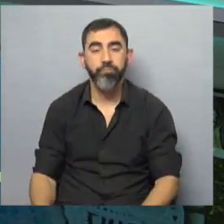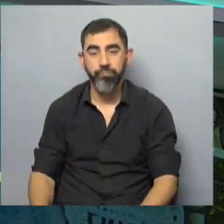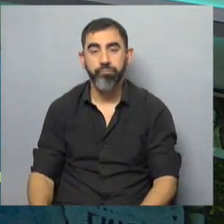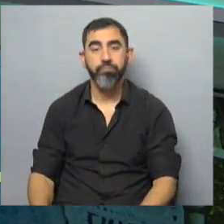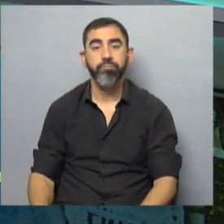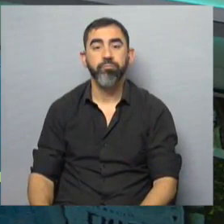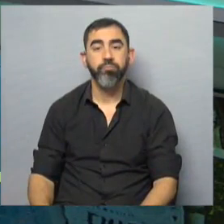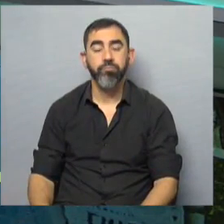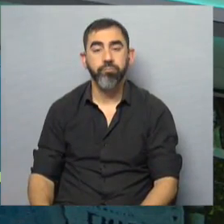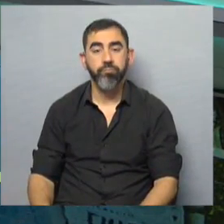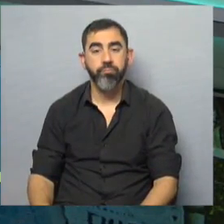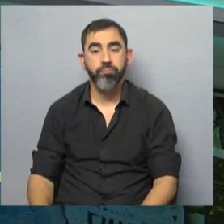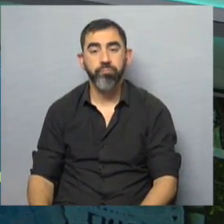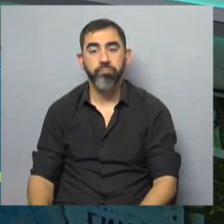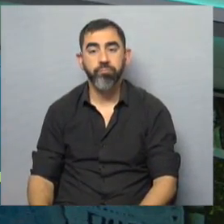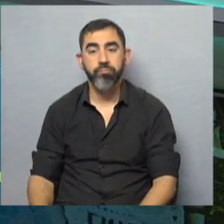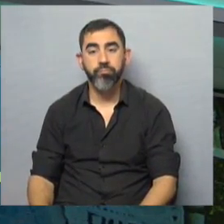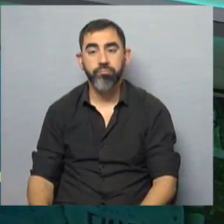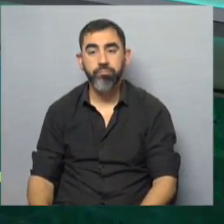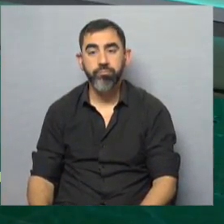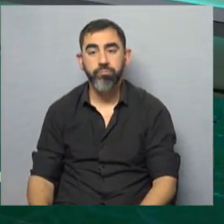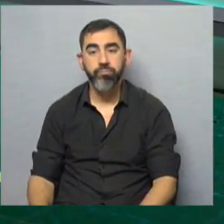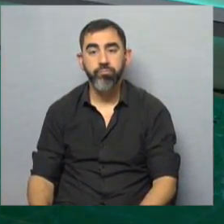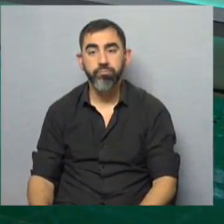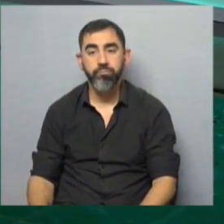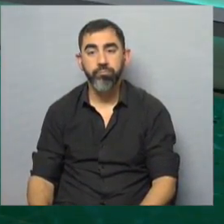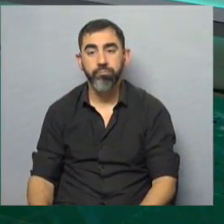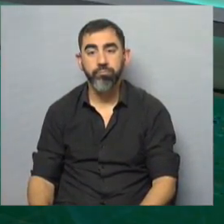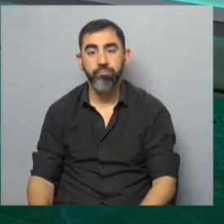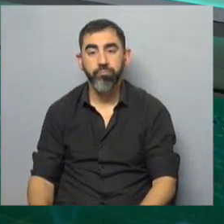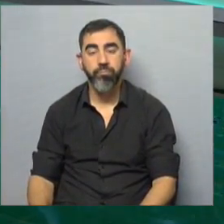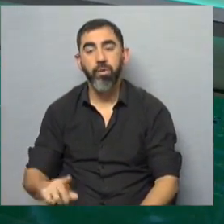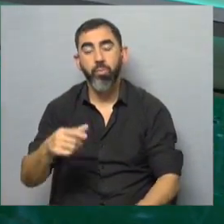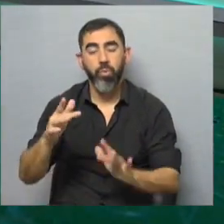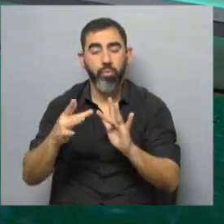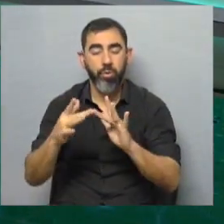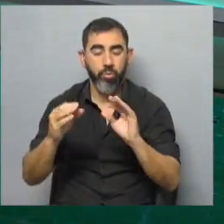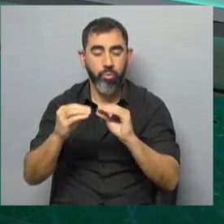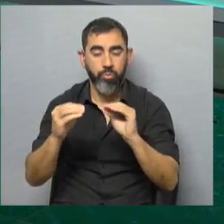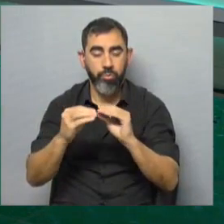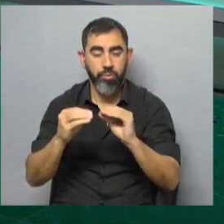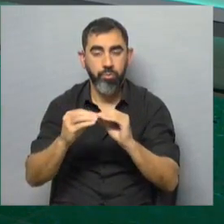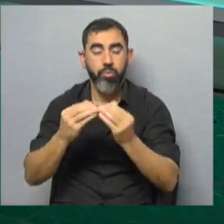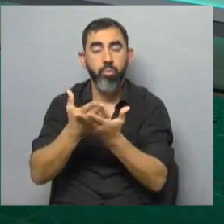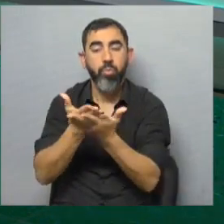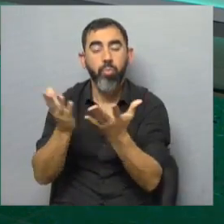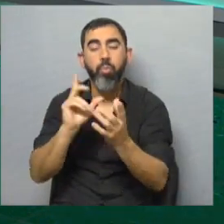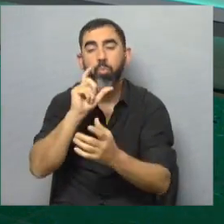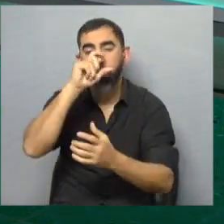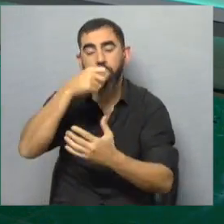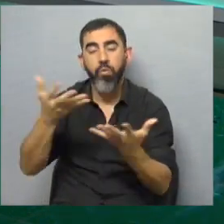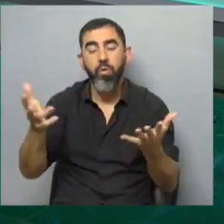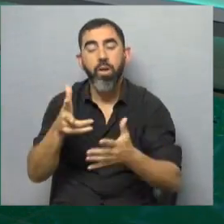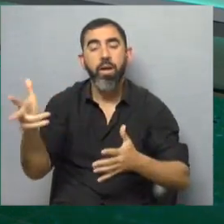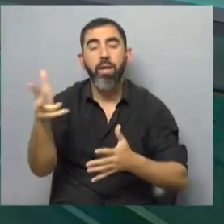a las inmediaciones del Palacio Legislativo. Exactamente, en un ratito nos vamos a estar ahí con Luca Veloz. Vamos a mostrarles cómo está Montevideo a través de